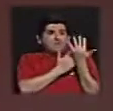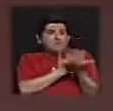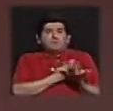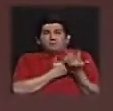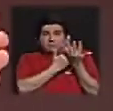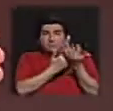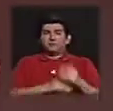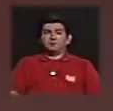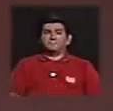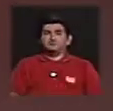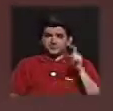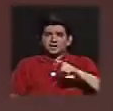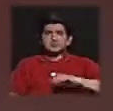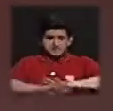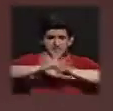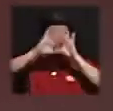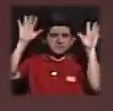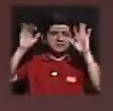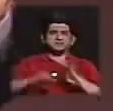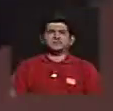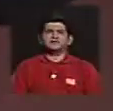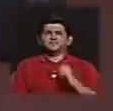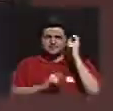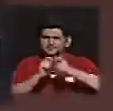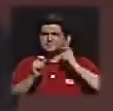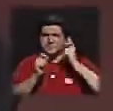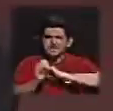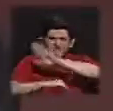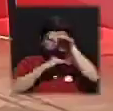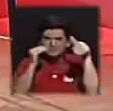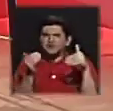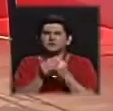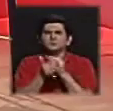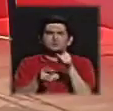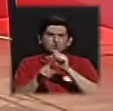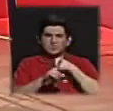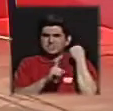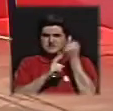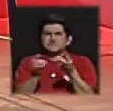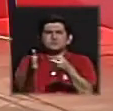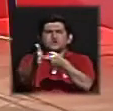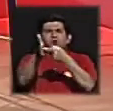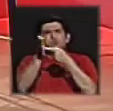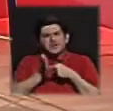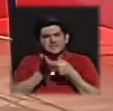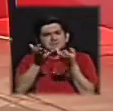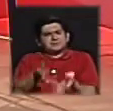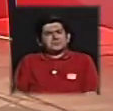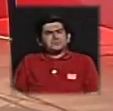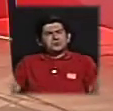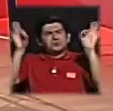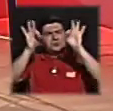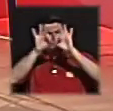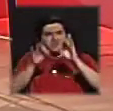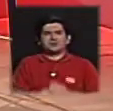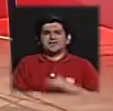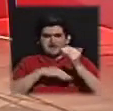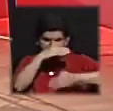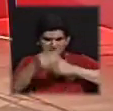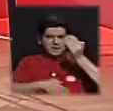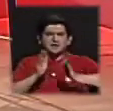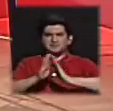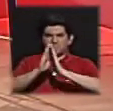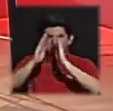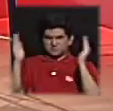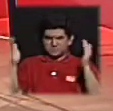Entonces, tiene que transparentarse esto. Y que precisamente todo esto era un requisito importante dentro del todo el proceso de